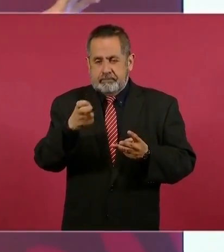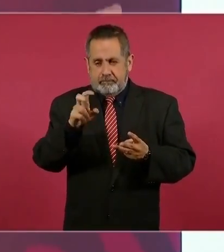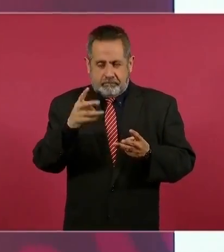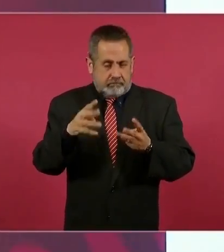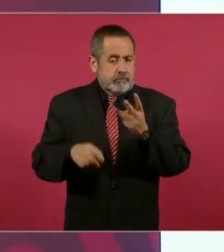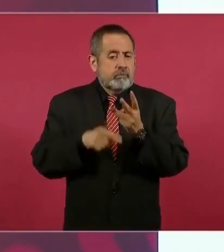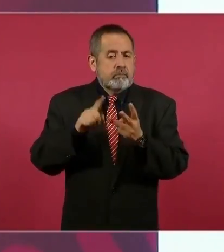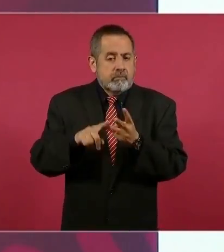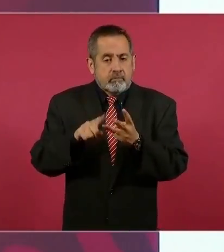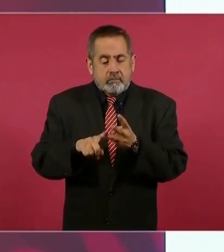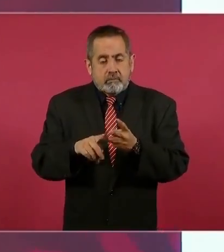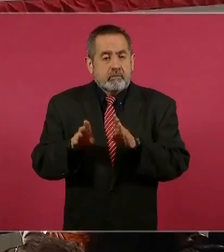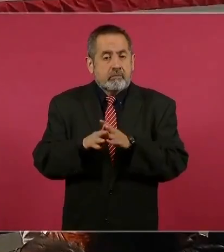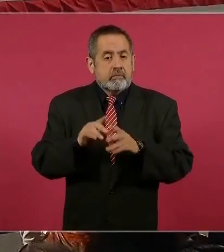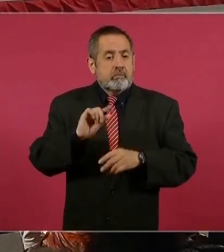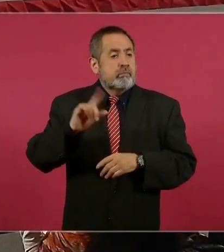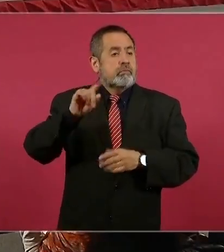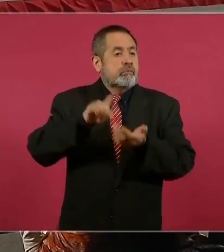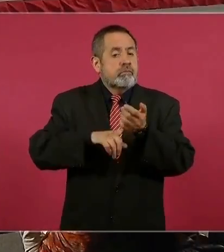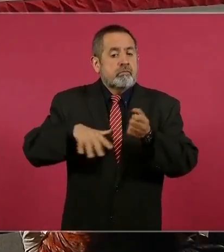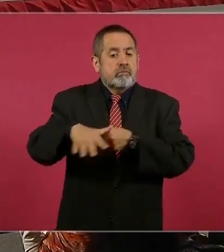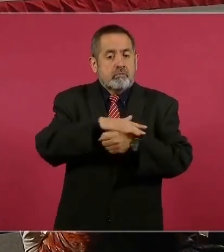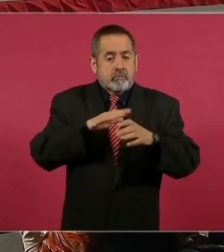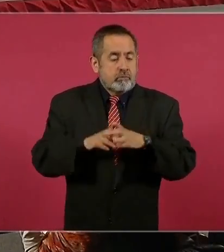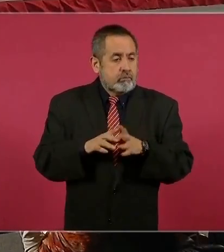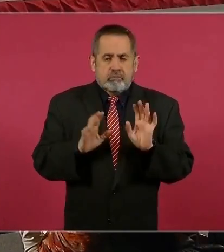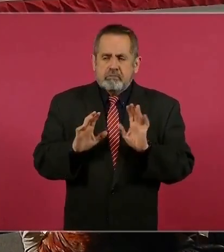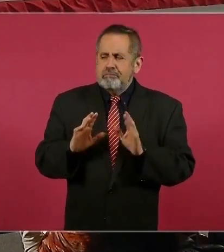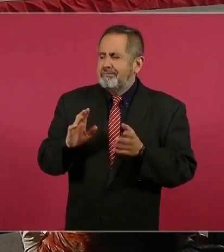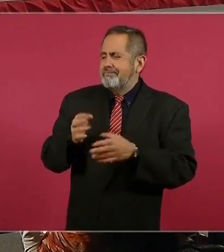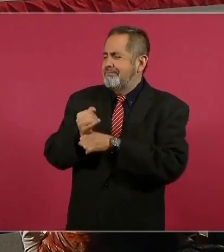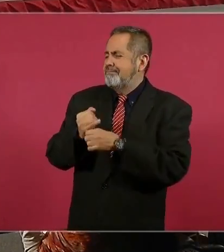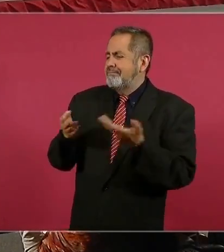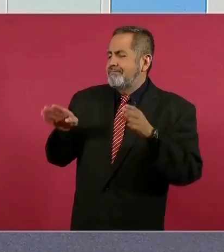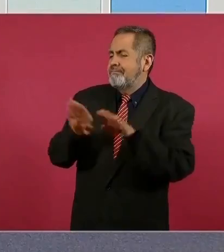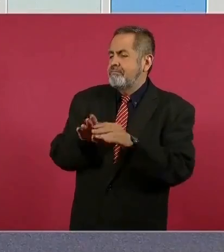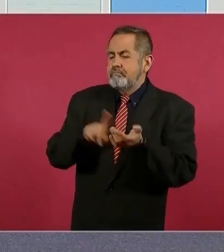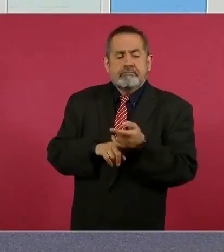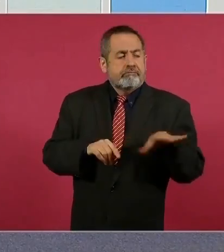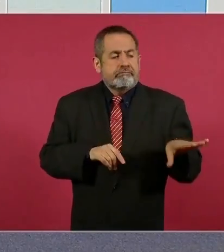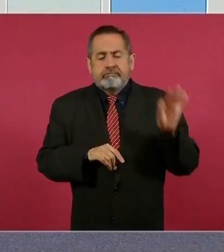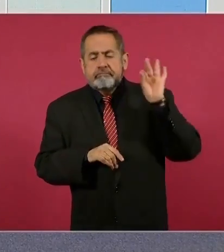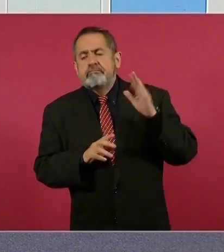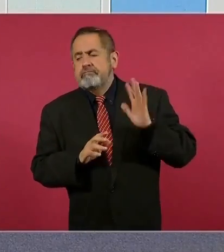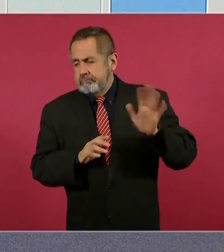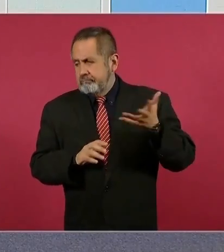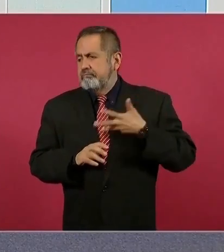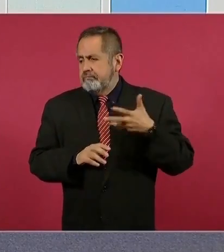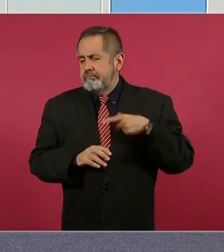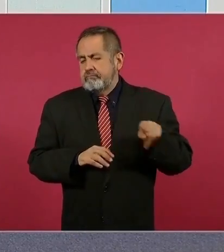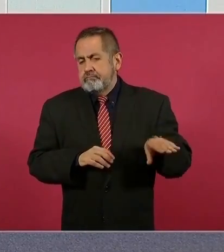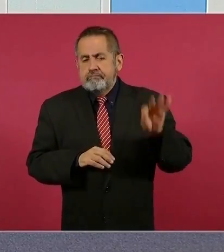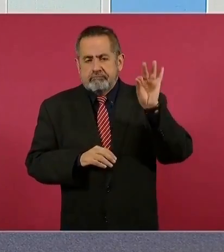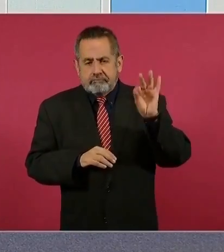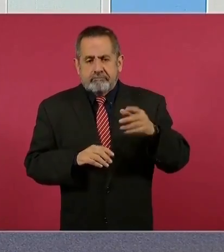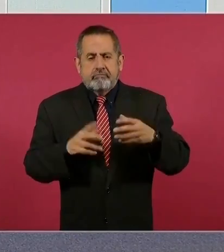un informe por parte de la autoridad local de que ya se había cerrado la carpeta, ya se había localizado a la persona